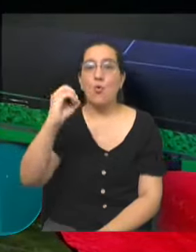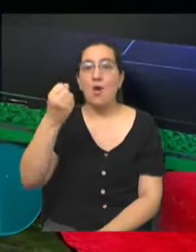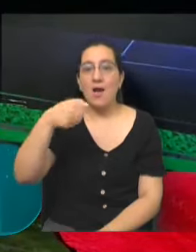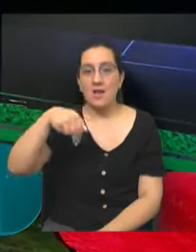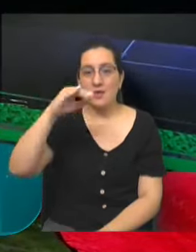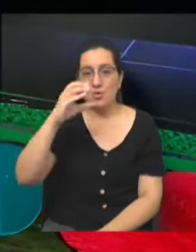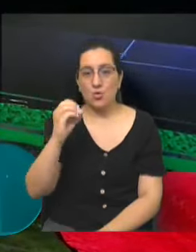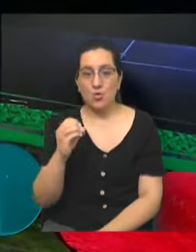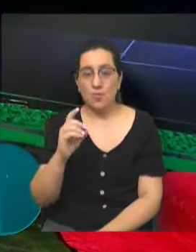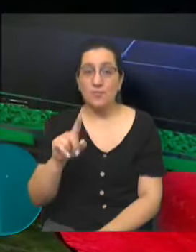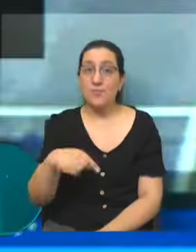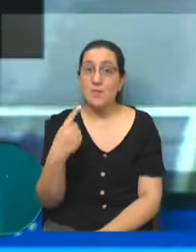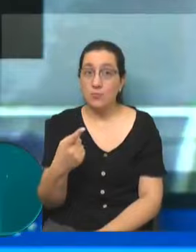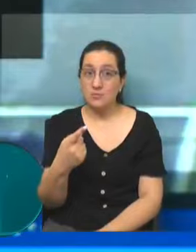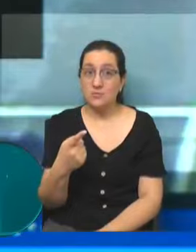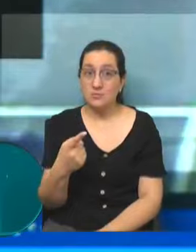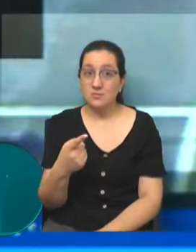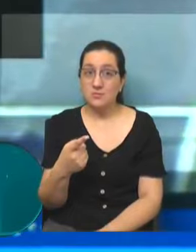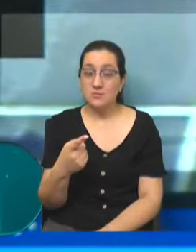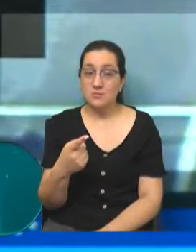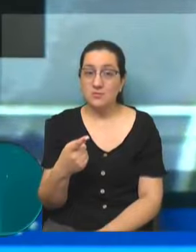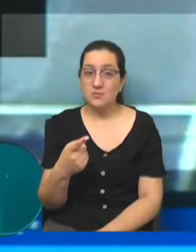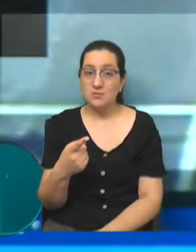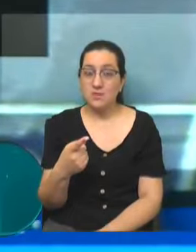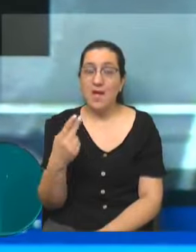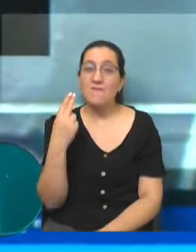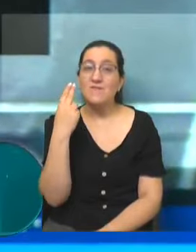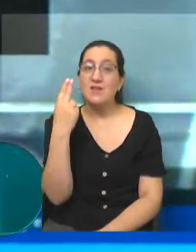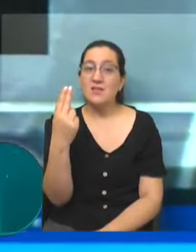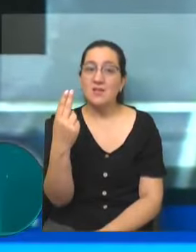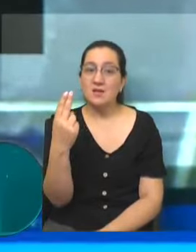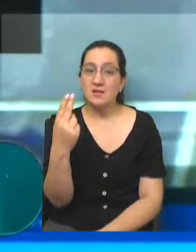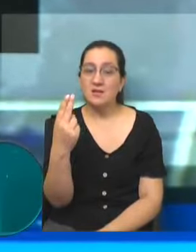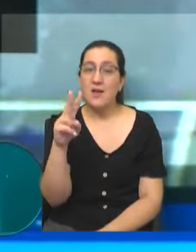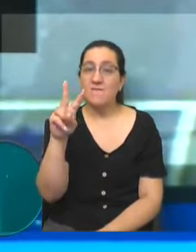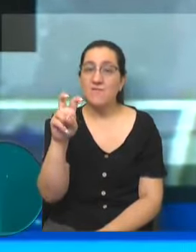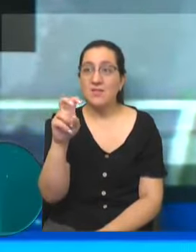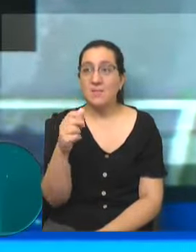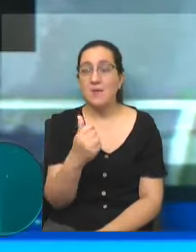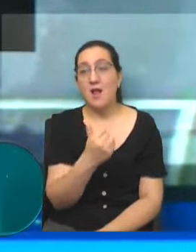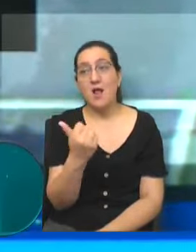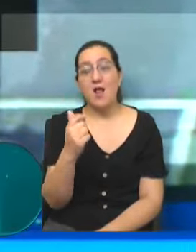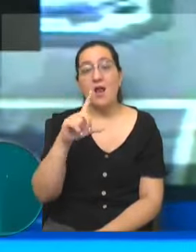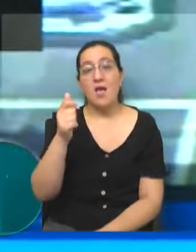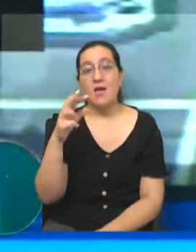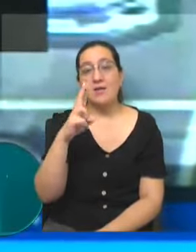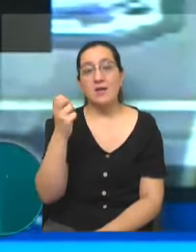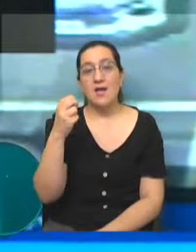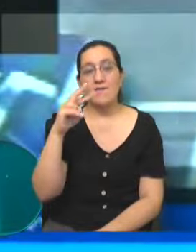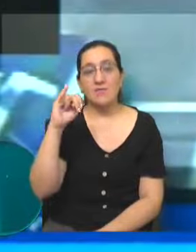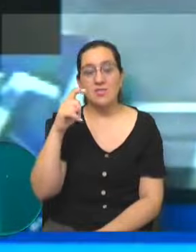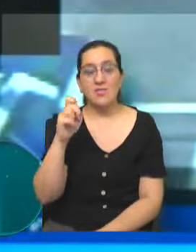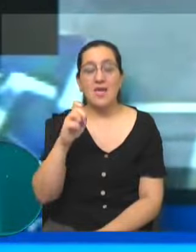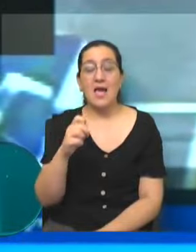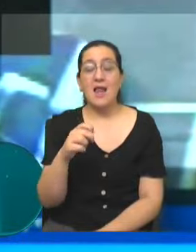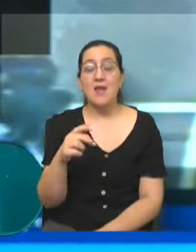sentidos. Sí. Luego de esto va a venir la habilitación de la verde para La Rábida al norte y el giro a la